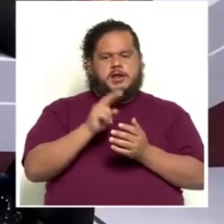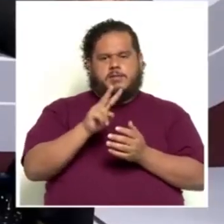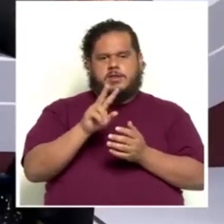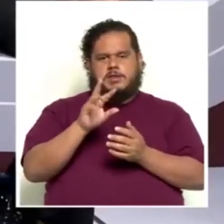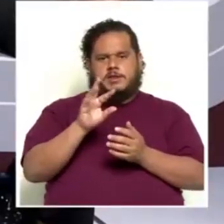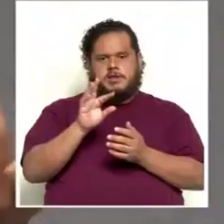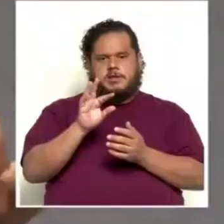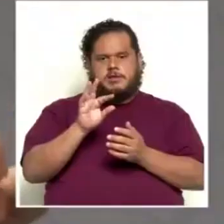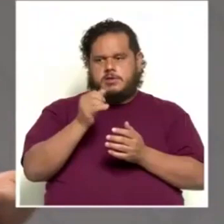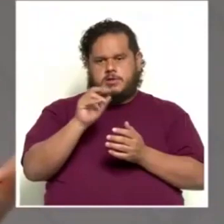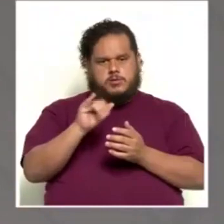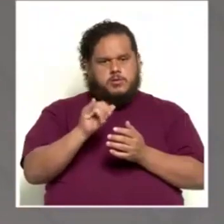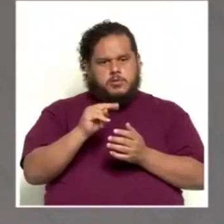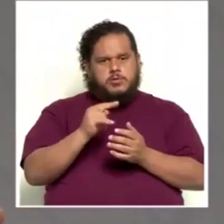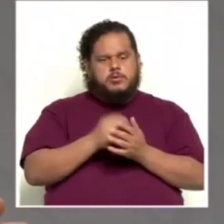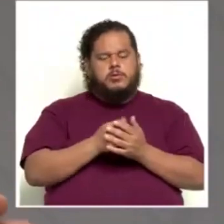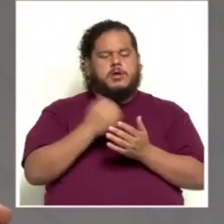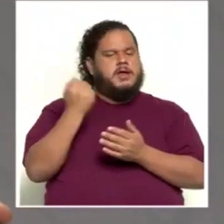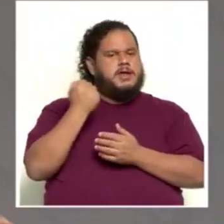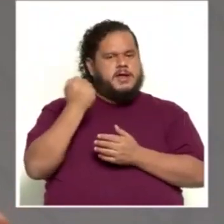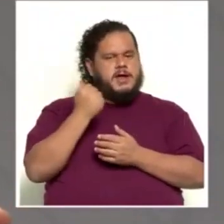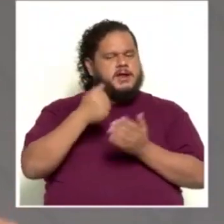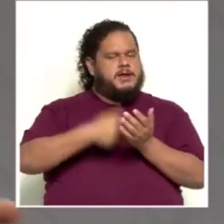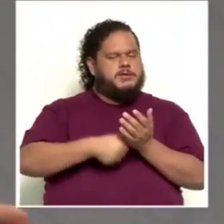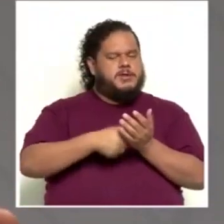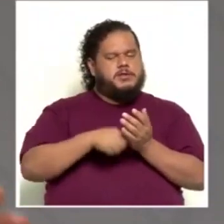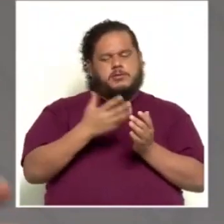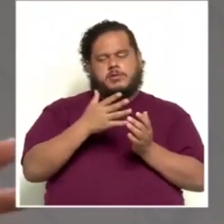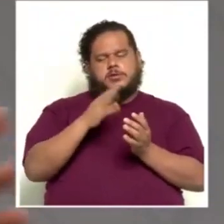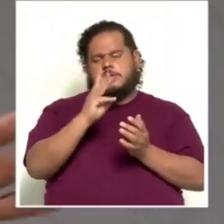diferencia, digamos, gana votación apenas como en un